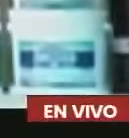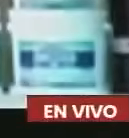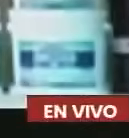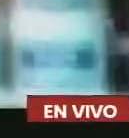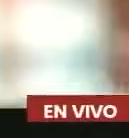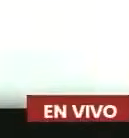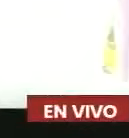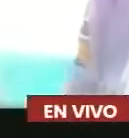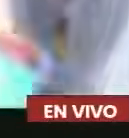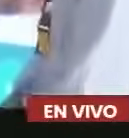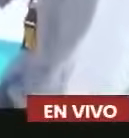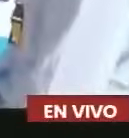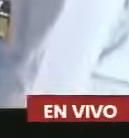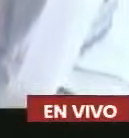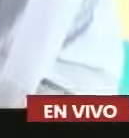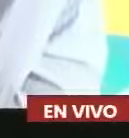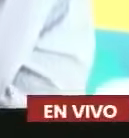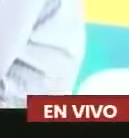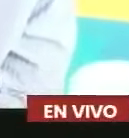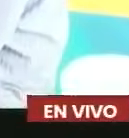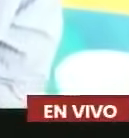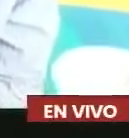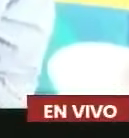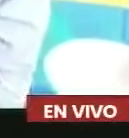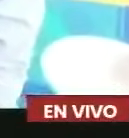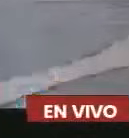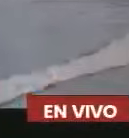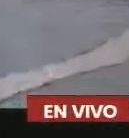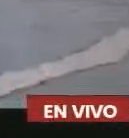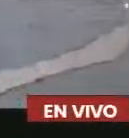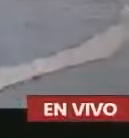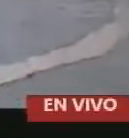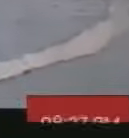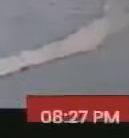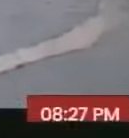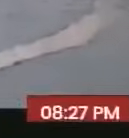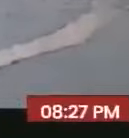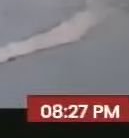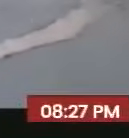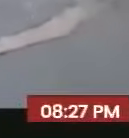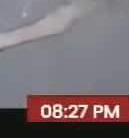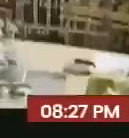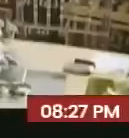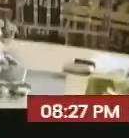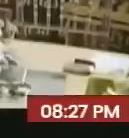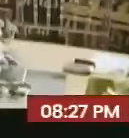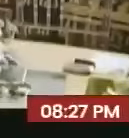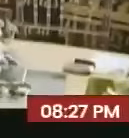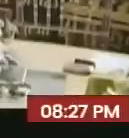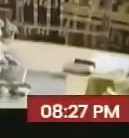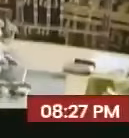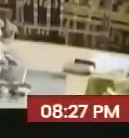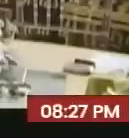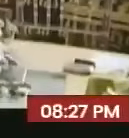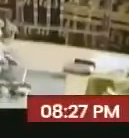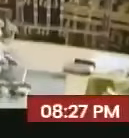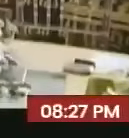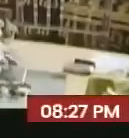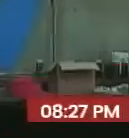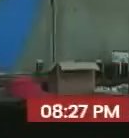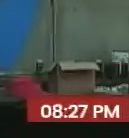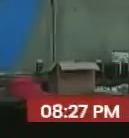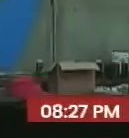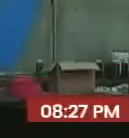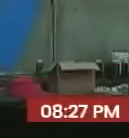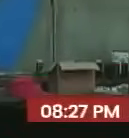tolerancia, el diálogo entre los venezolanos, el rechazo al divisionismo y al odio del fascismo. Pretenden sembrar